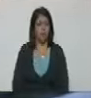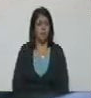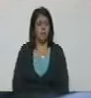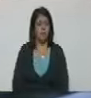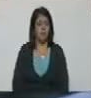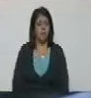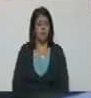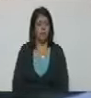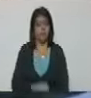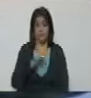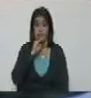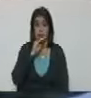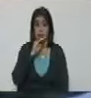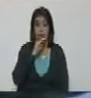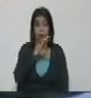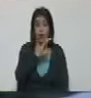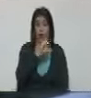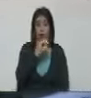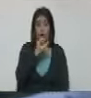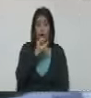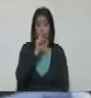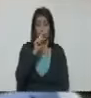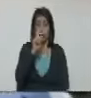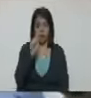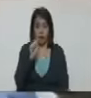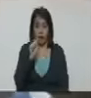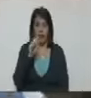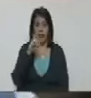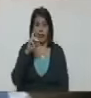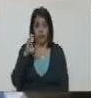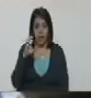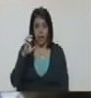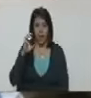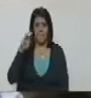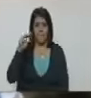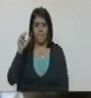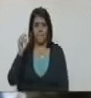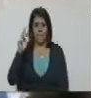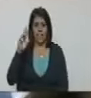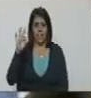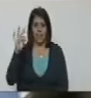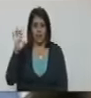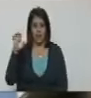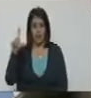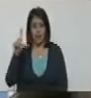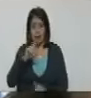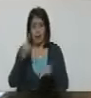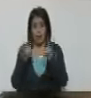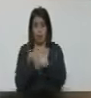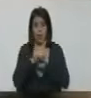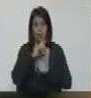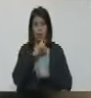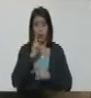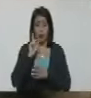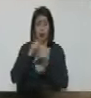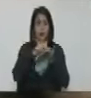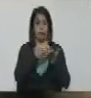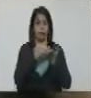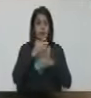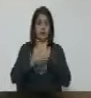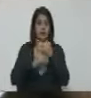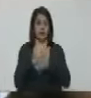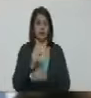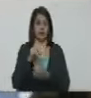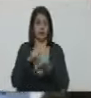se molestan cuando decimos Costa de Marfil, es Côte d'Ivoire. Y esto nos lo hizo saber en esa magistral intervención que tuvo